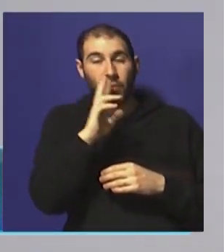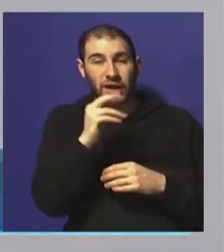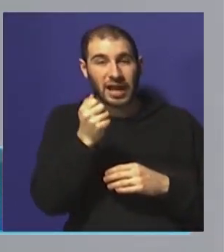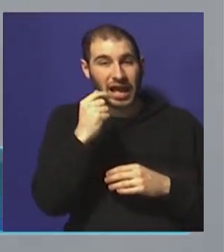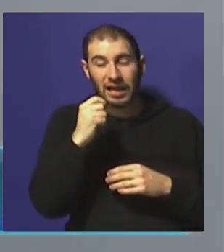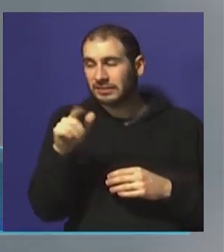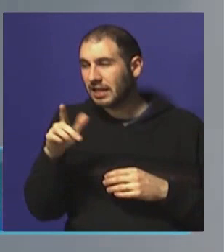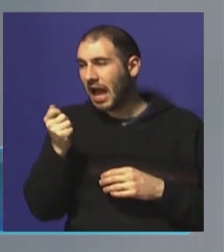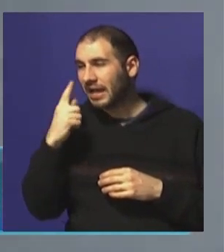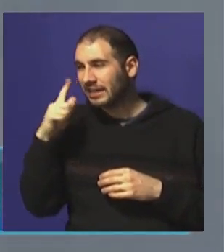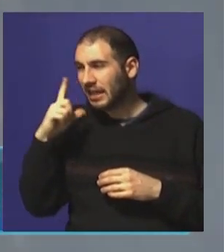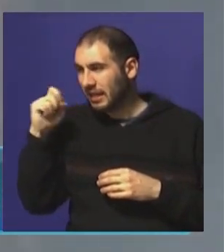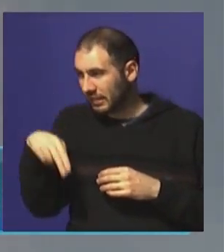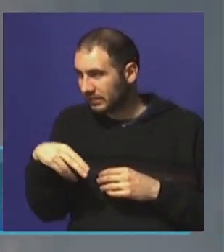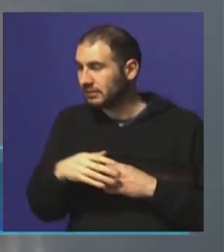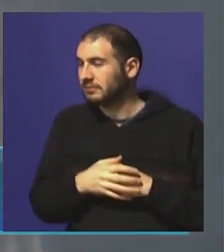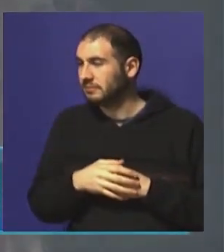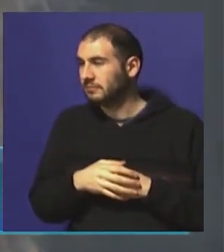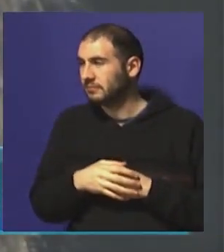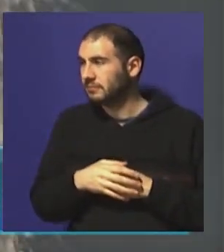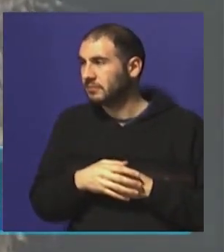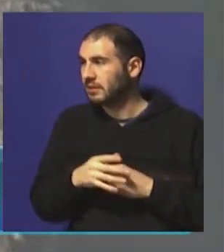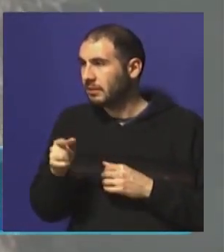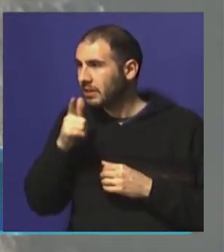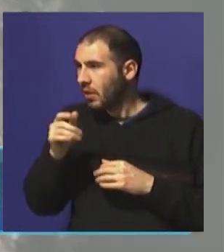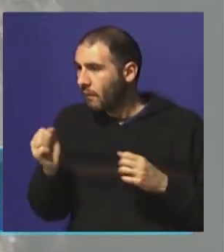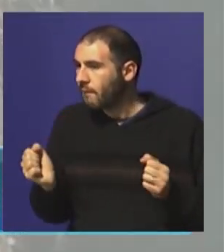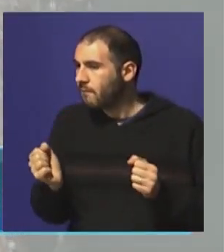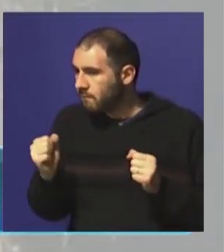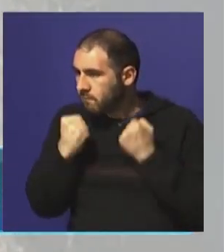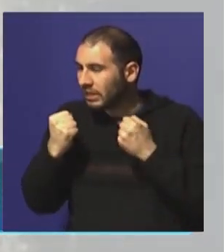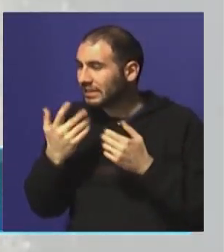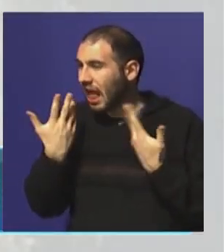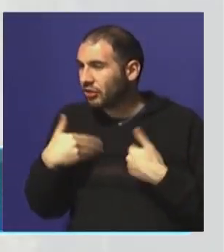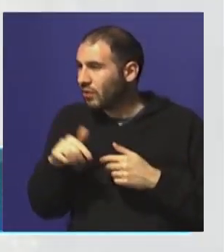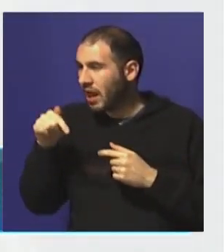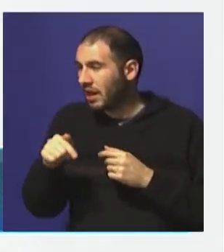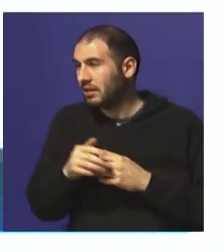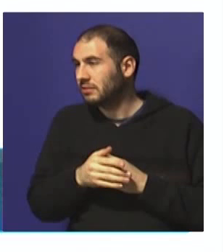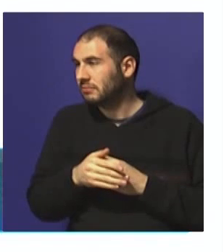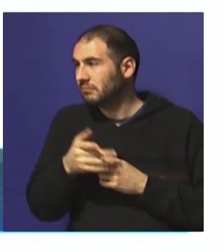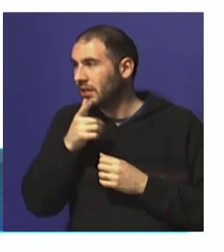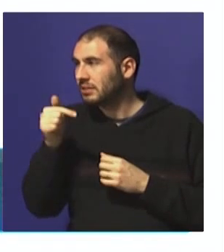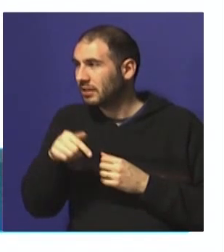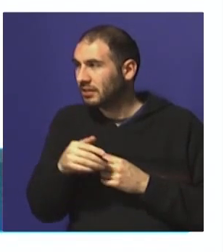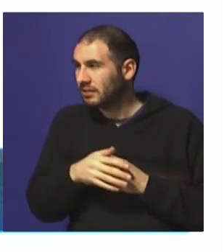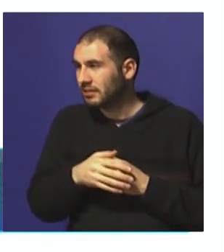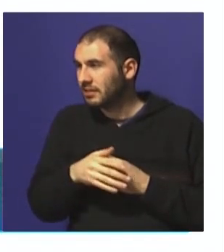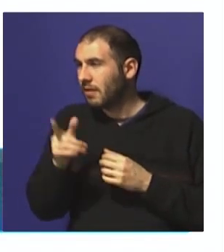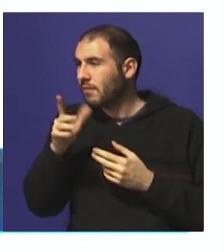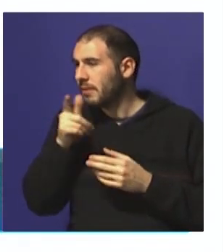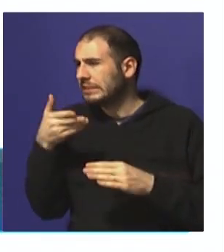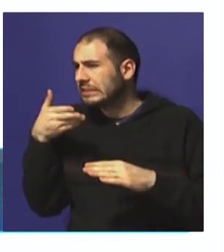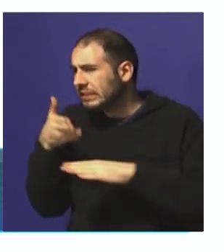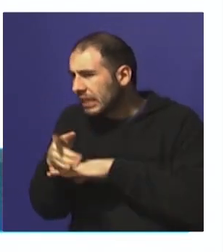Ailín Salas, exactamente. Entonces se daba energéticamente algo natural, ¿no? Que era como realmente se veían de alguna forma